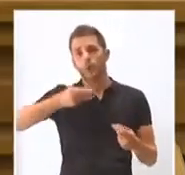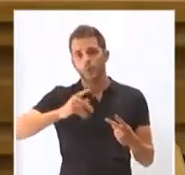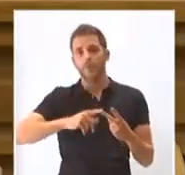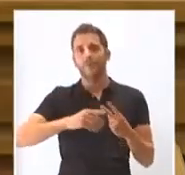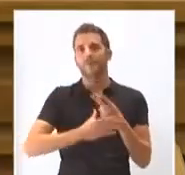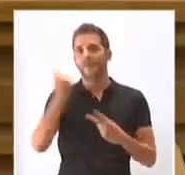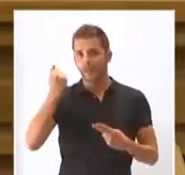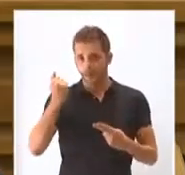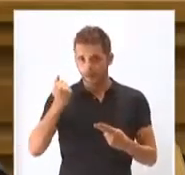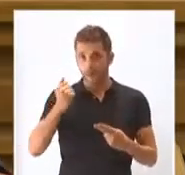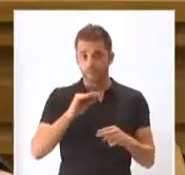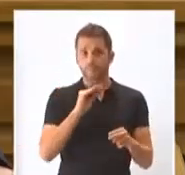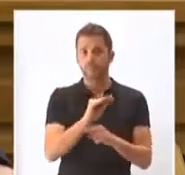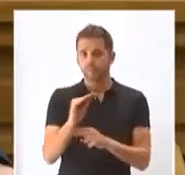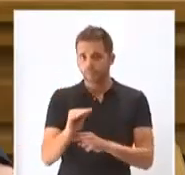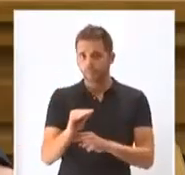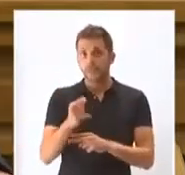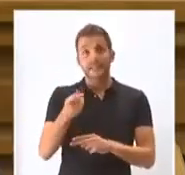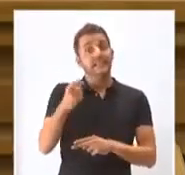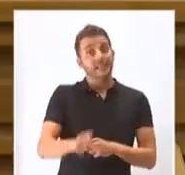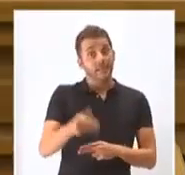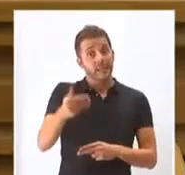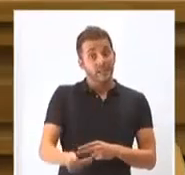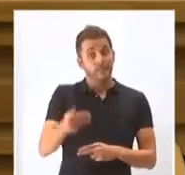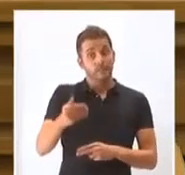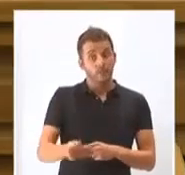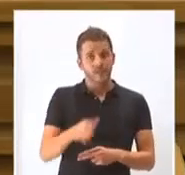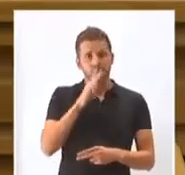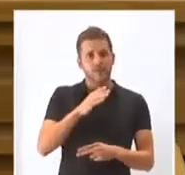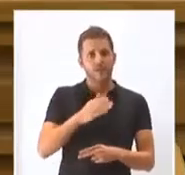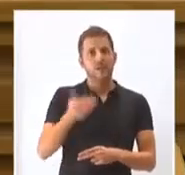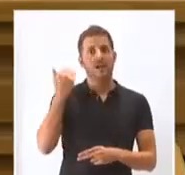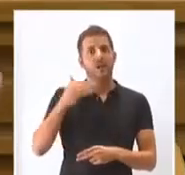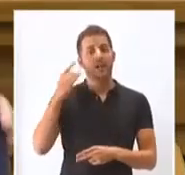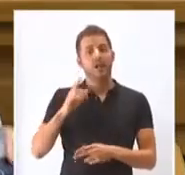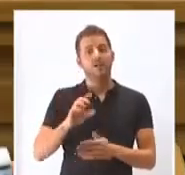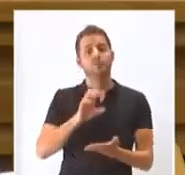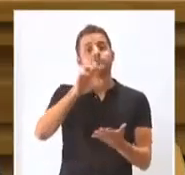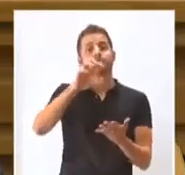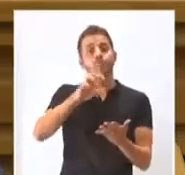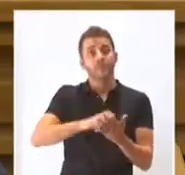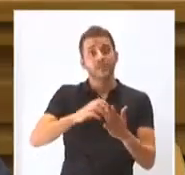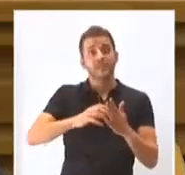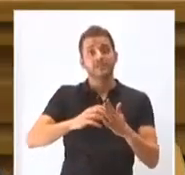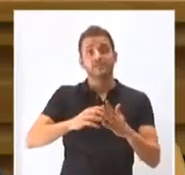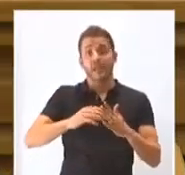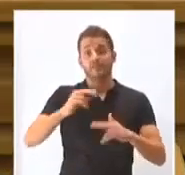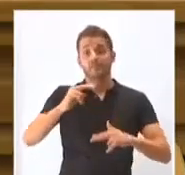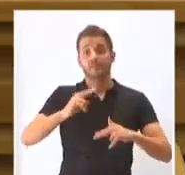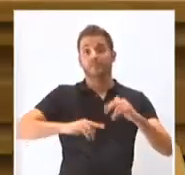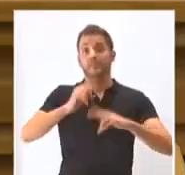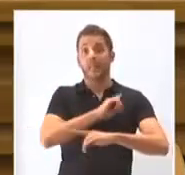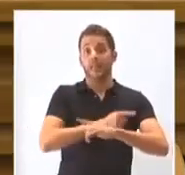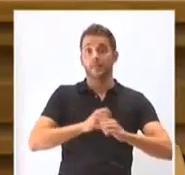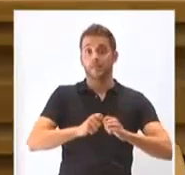y por supuesto en lo que más nos ha importado porque ya se hizo un gran avance en instalaciones deportivas en la región pero donde no se había hecho